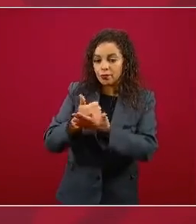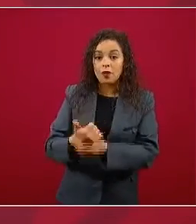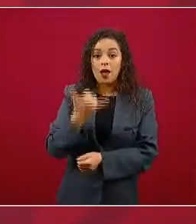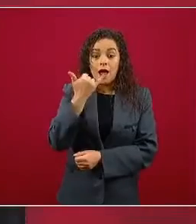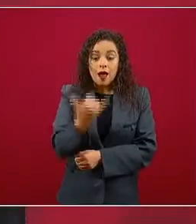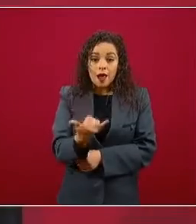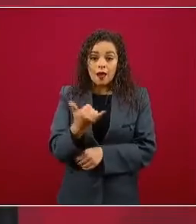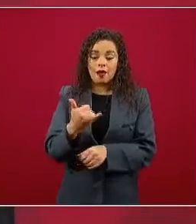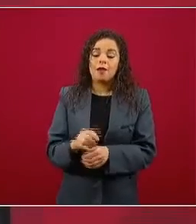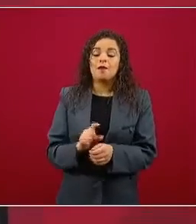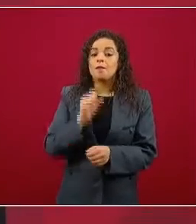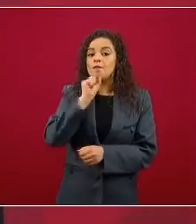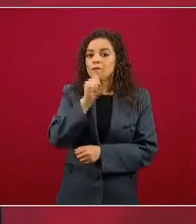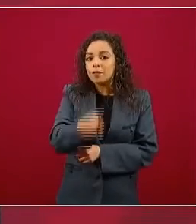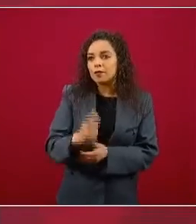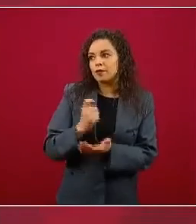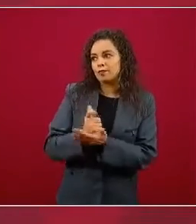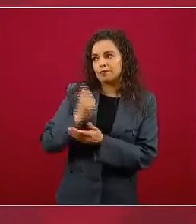Con eso